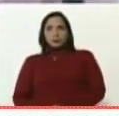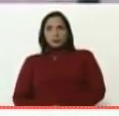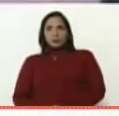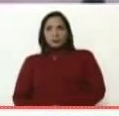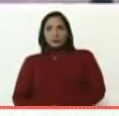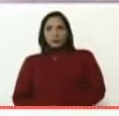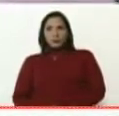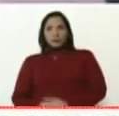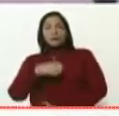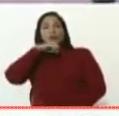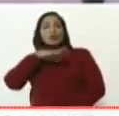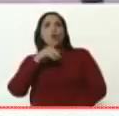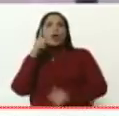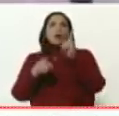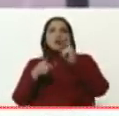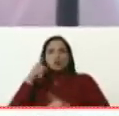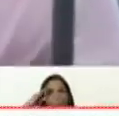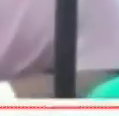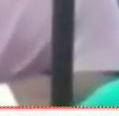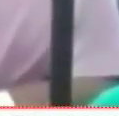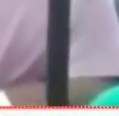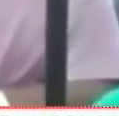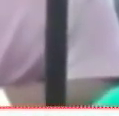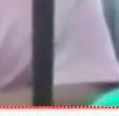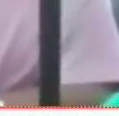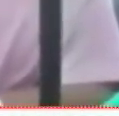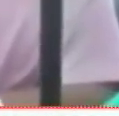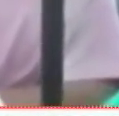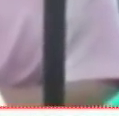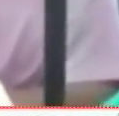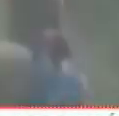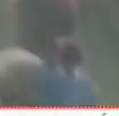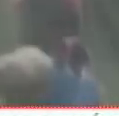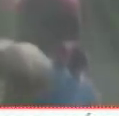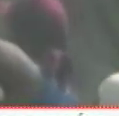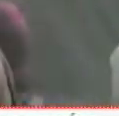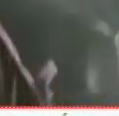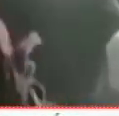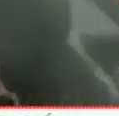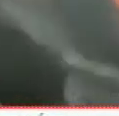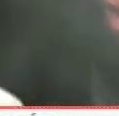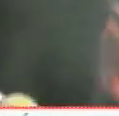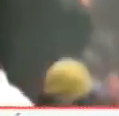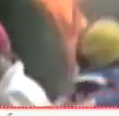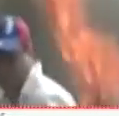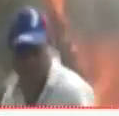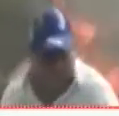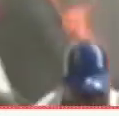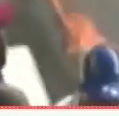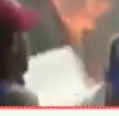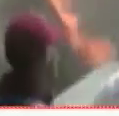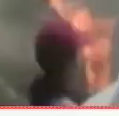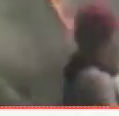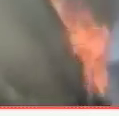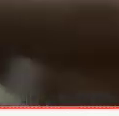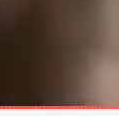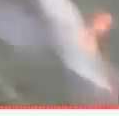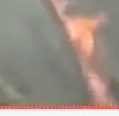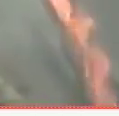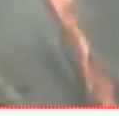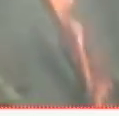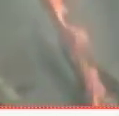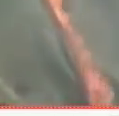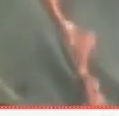La historia de algunos militares desertores del 23 de febrero, cuando Estados Unidos intentó ingresar la supuesta ayuda